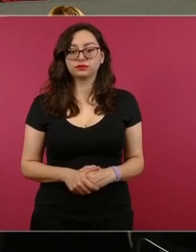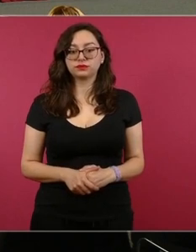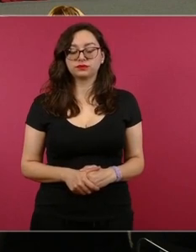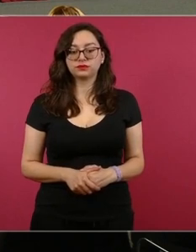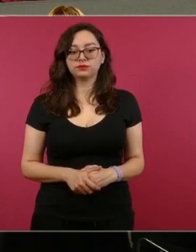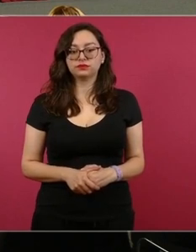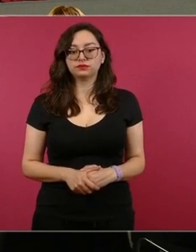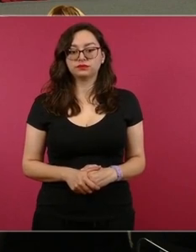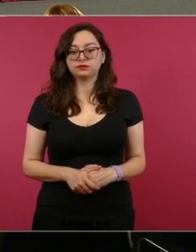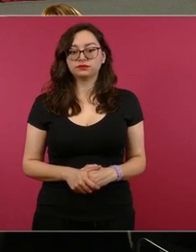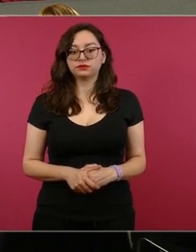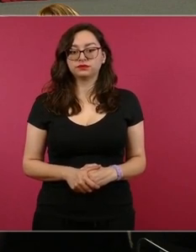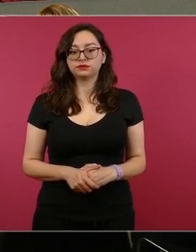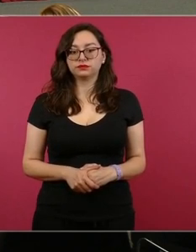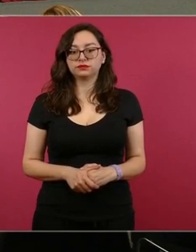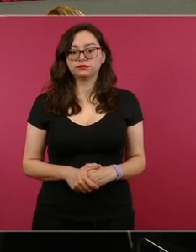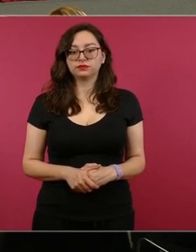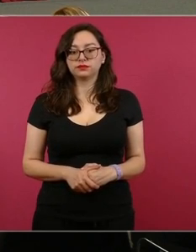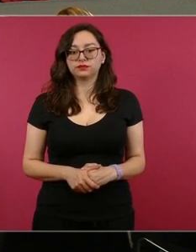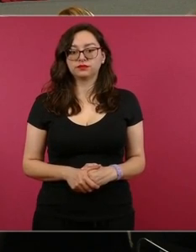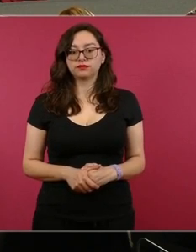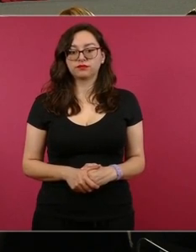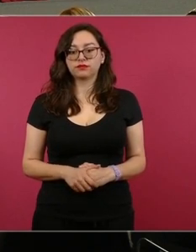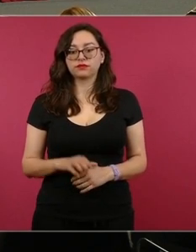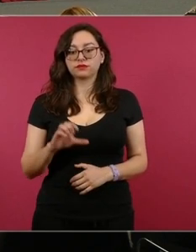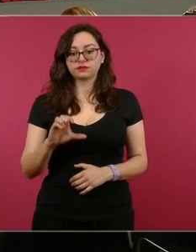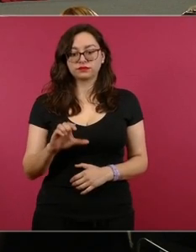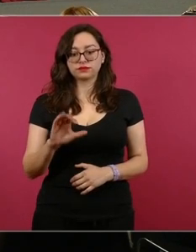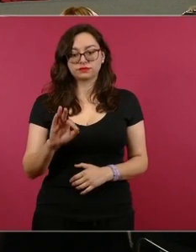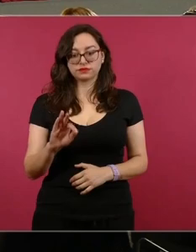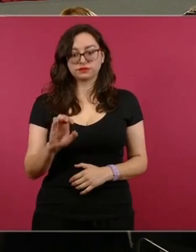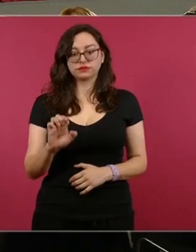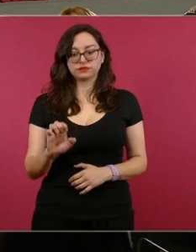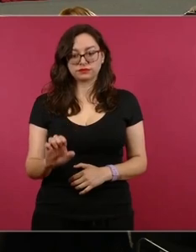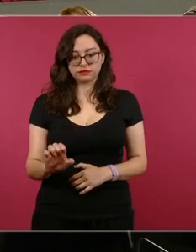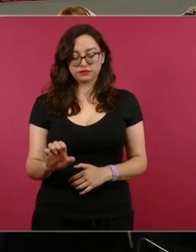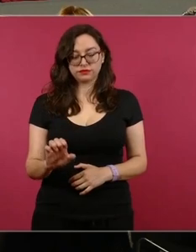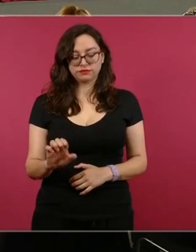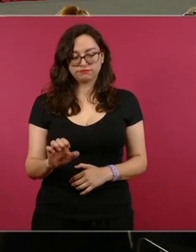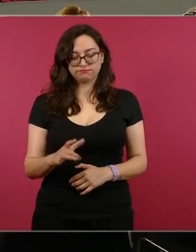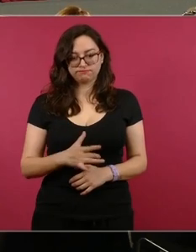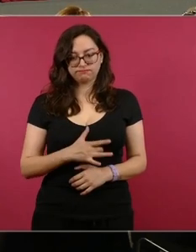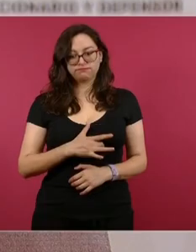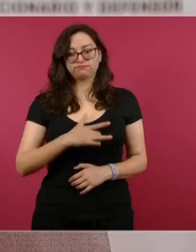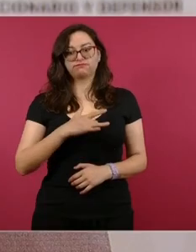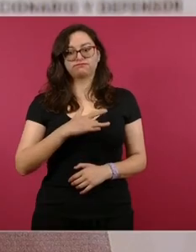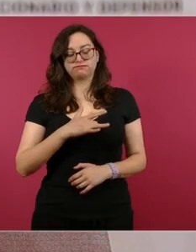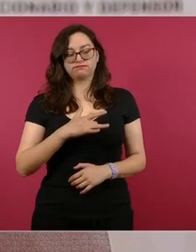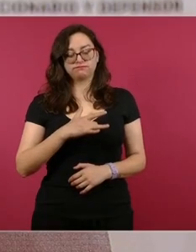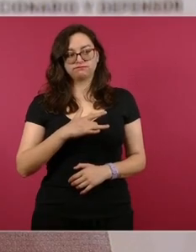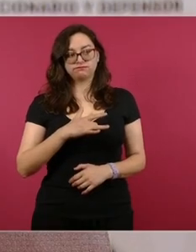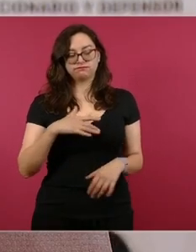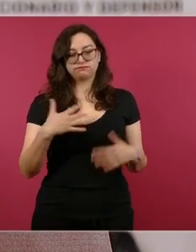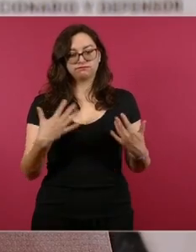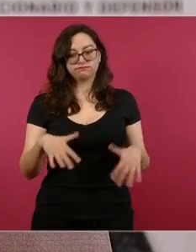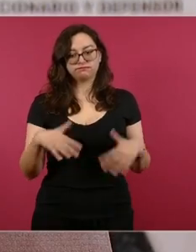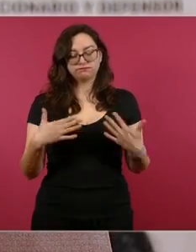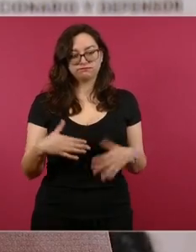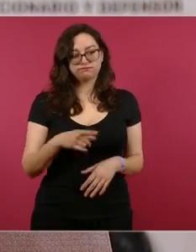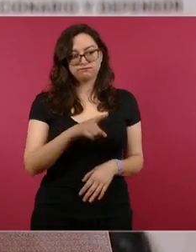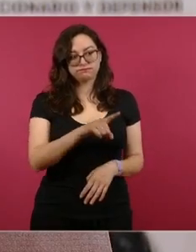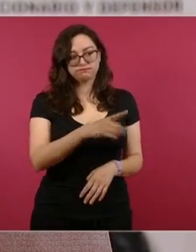La CFE le agradece al presidente de la República la confianza que ha tenido en